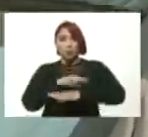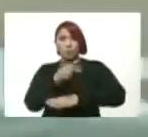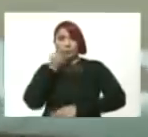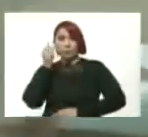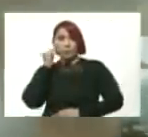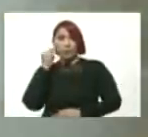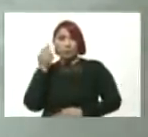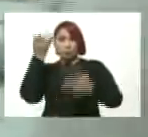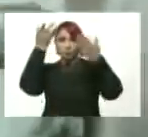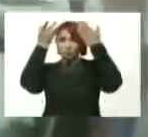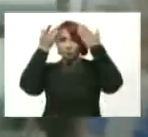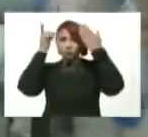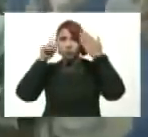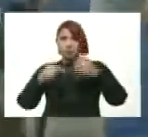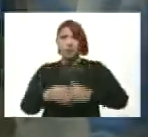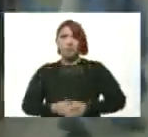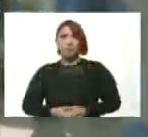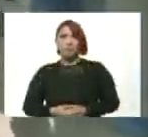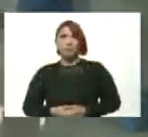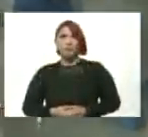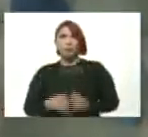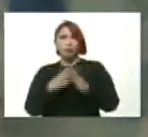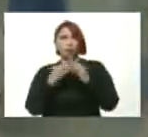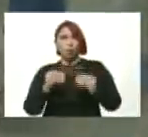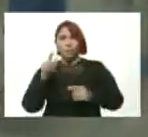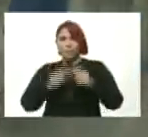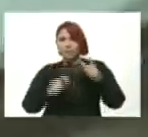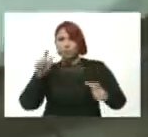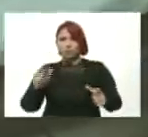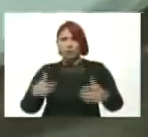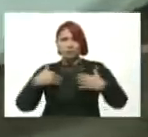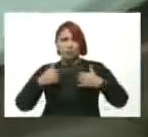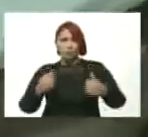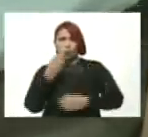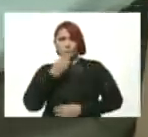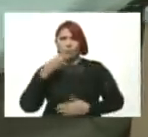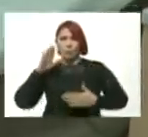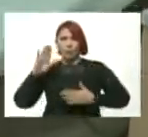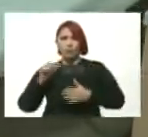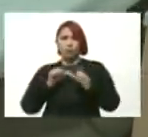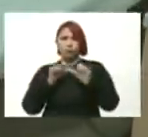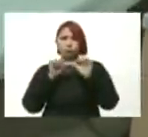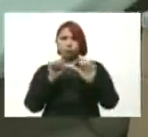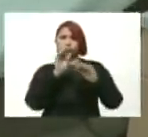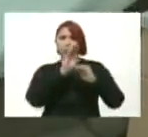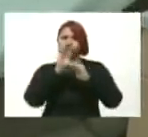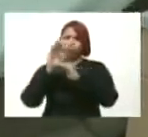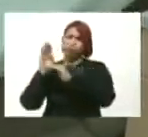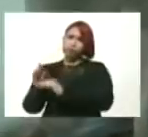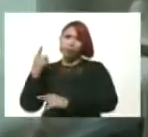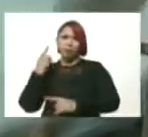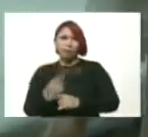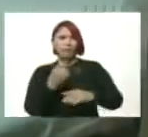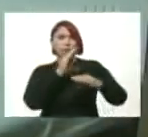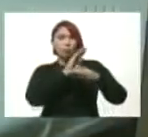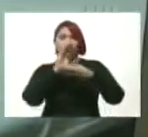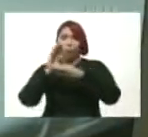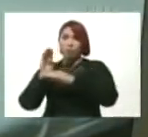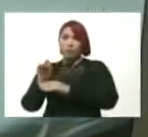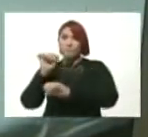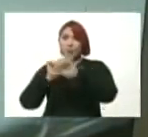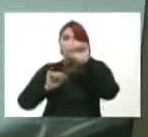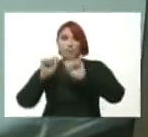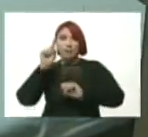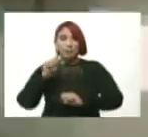enfermeras camareras camillas y todo personal de salud comprometido para seguir nos cuidando presidente hay que seguir cuidándose de la prevención